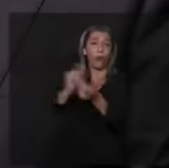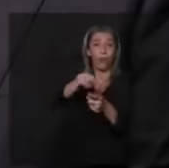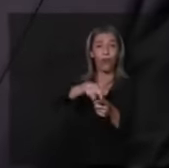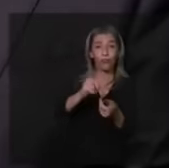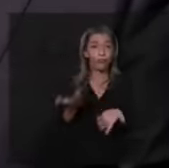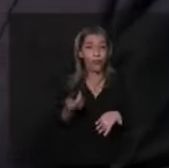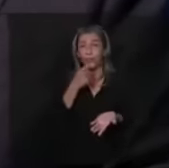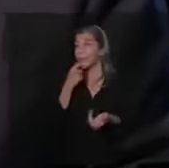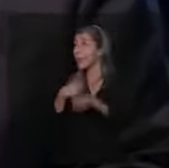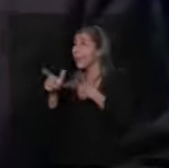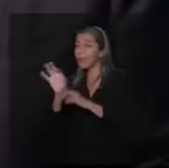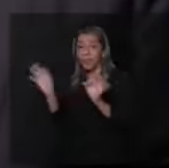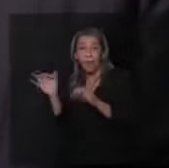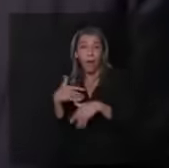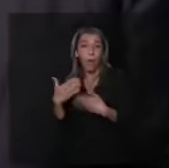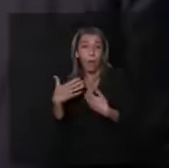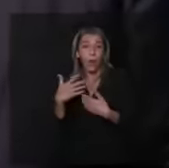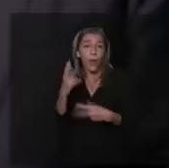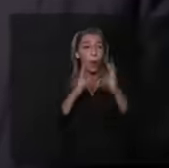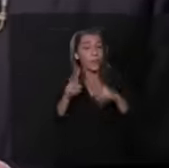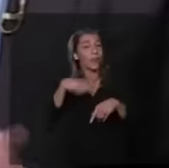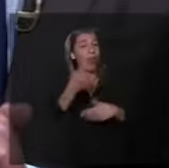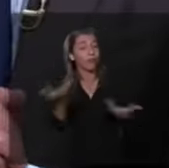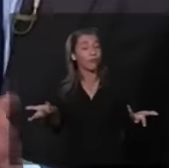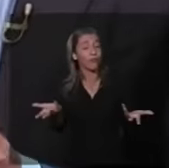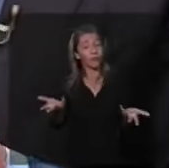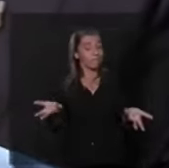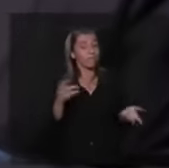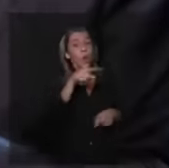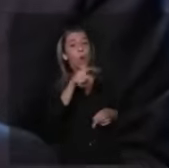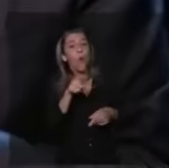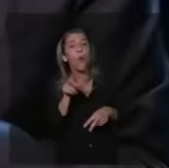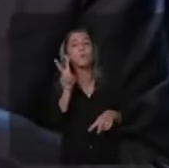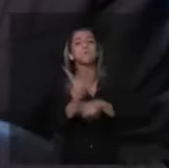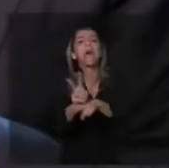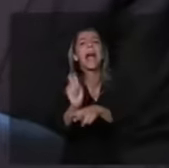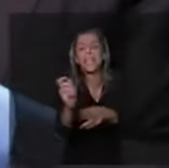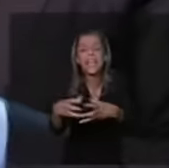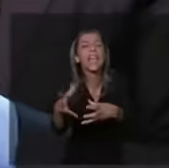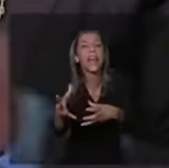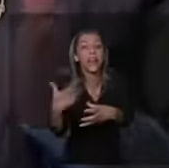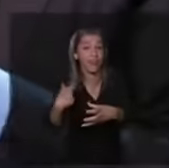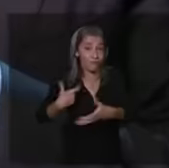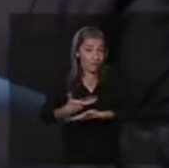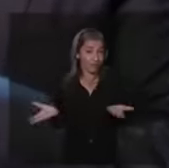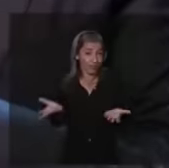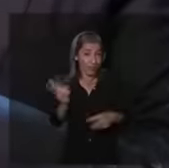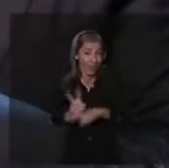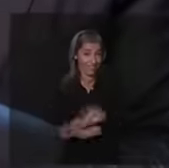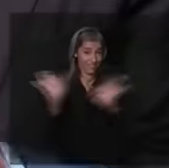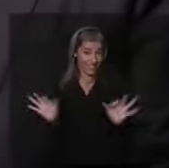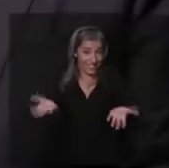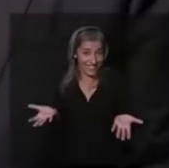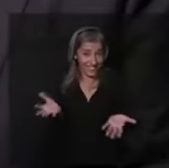puedo vender a B. Y si no fuera así, entonces quiere decir que estás protegiendo a alguien causándole un daño a los argentinos. Bueno,